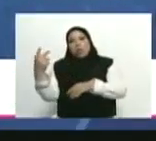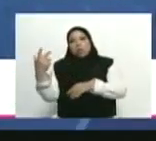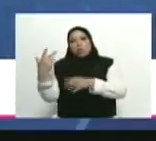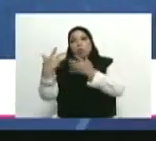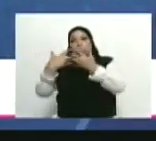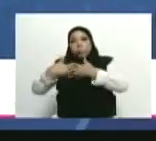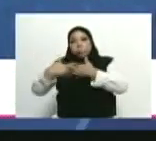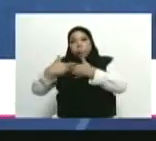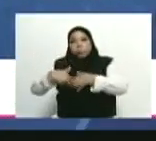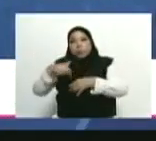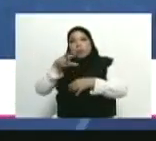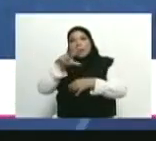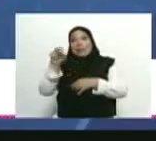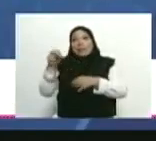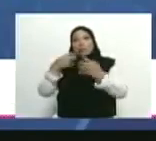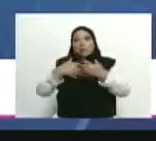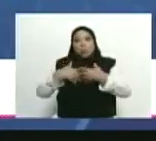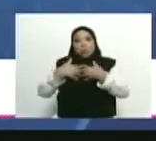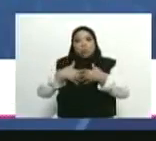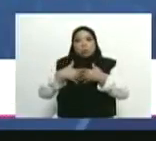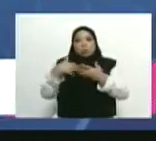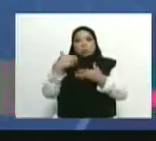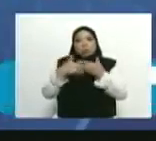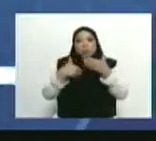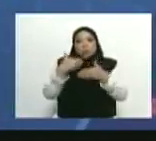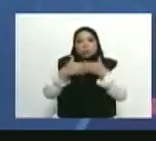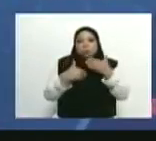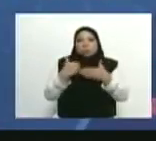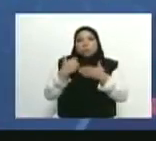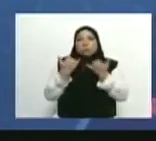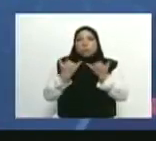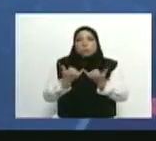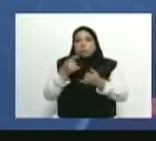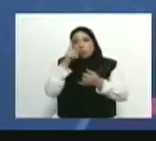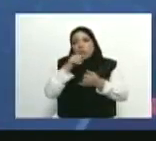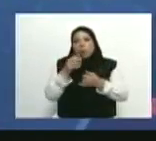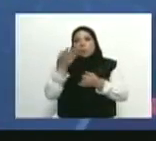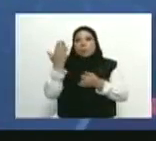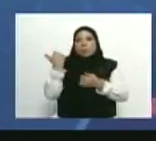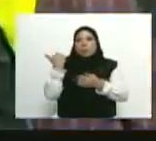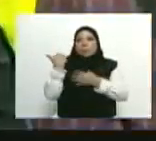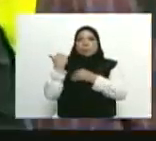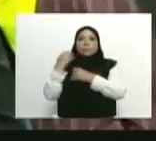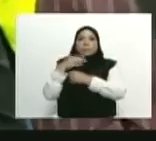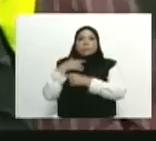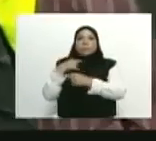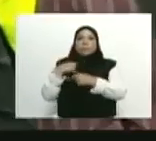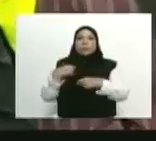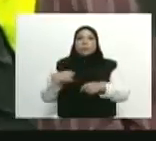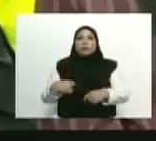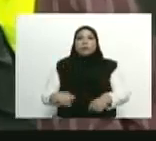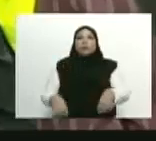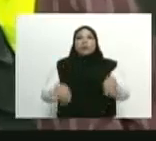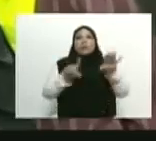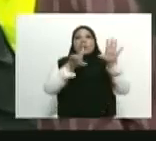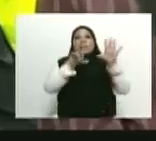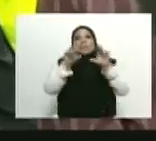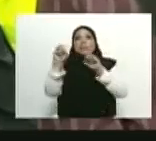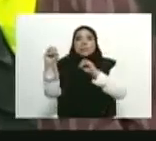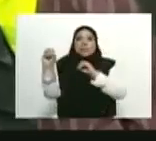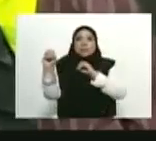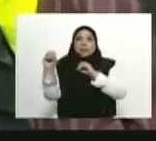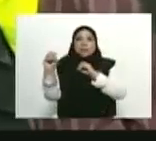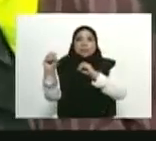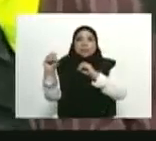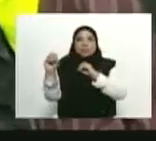$300. Correcto. ¿Y fabrican en cantidad ustedes? Sí, ahorita. El año pasado fabricamos 600, pero tenemos una